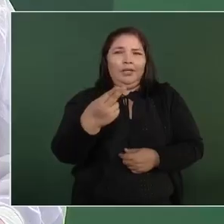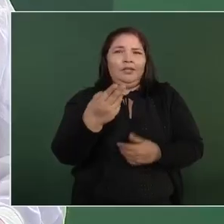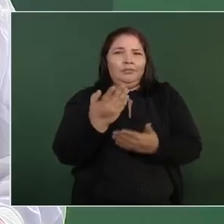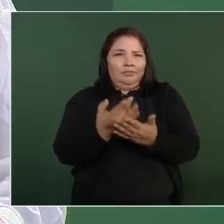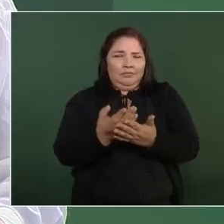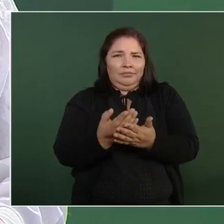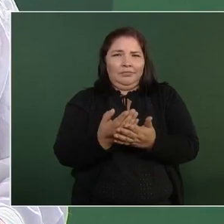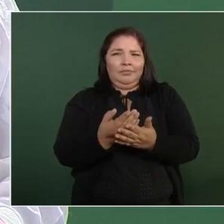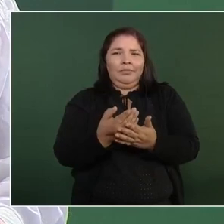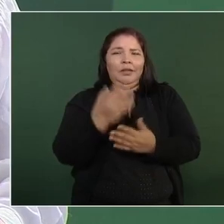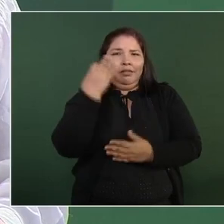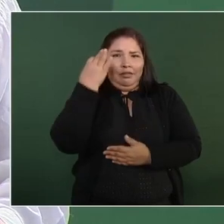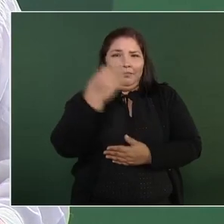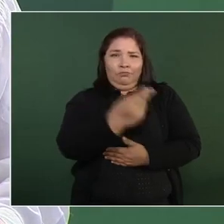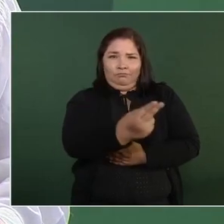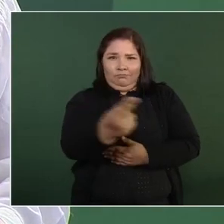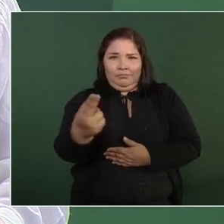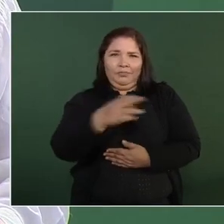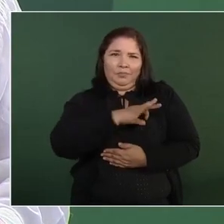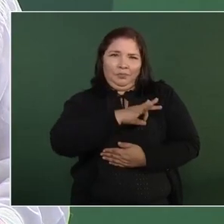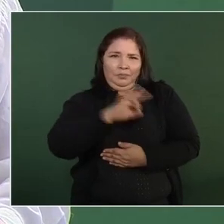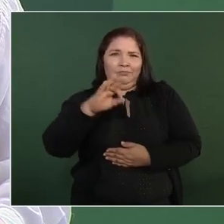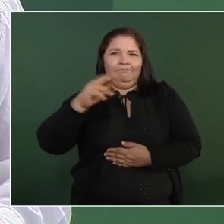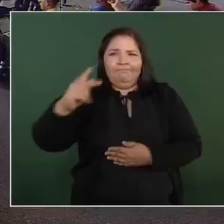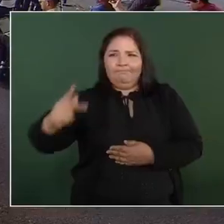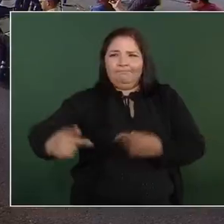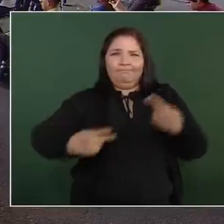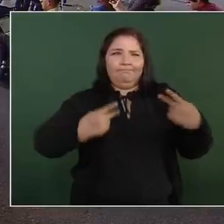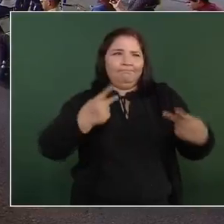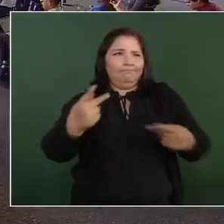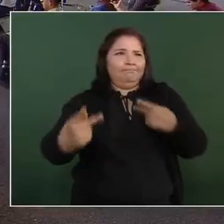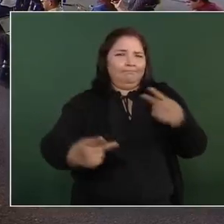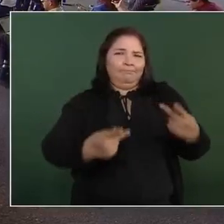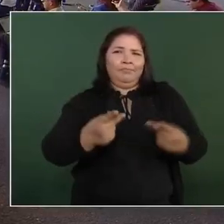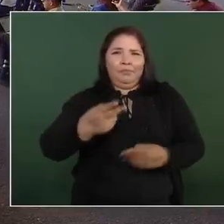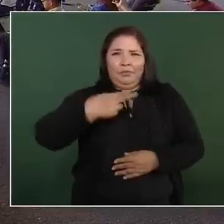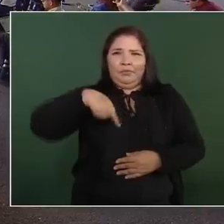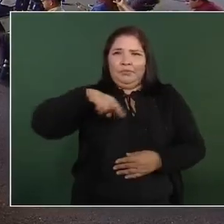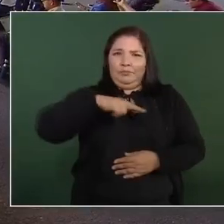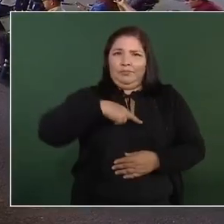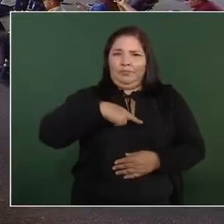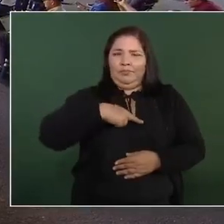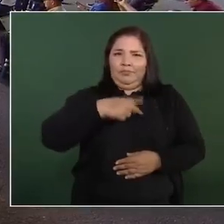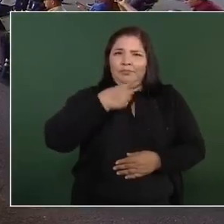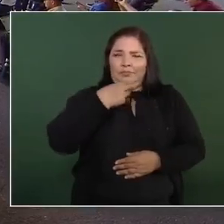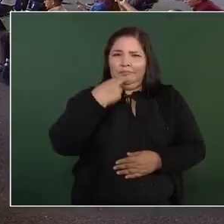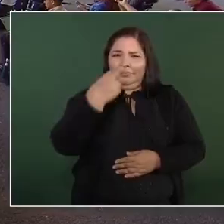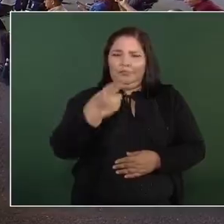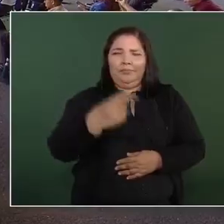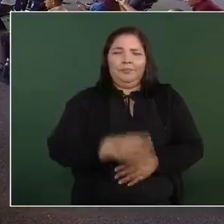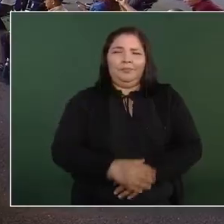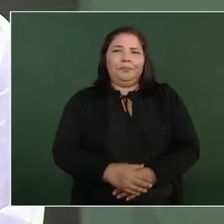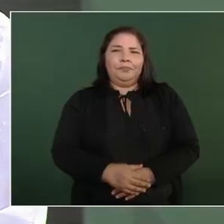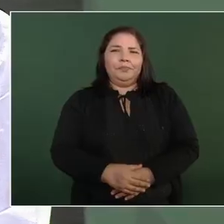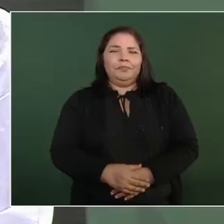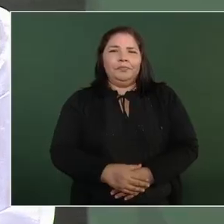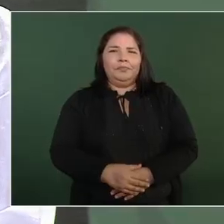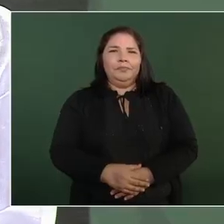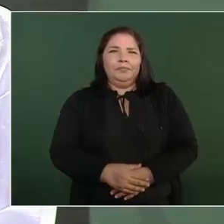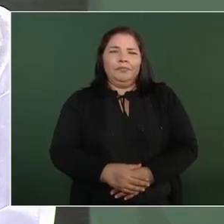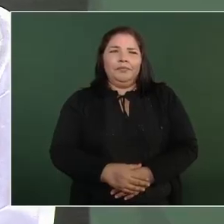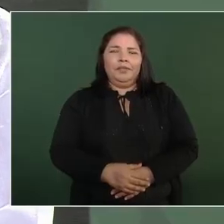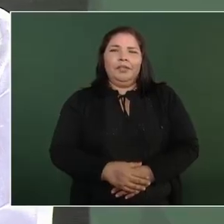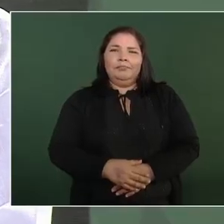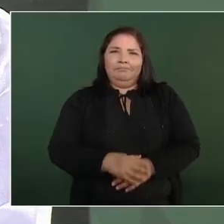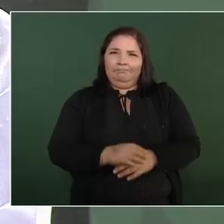tiempo de ustedes para preguntar y nosotros responder. Pues